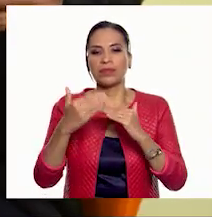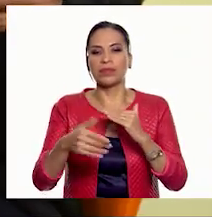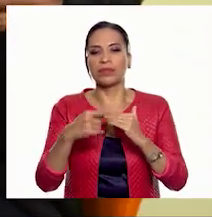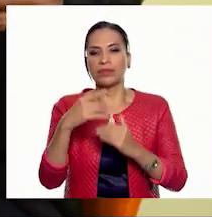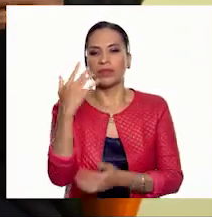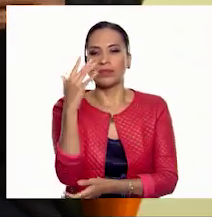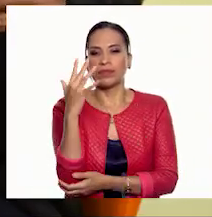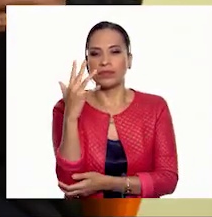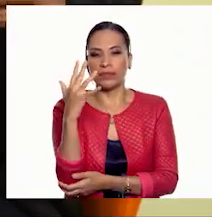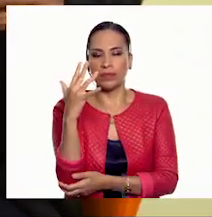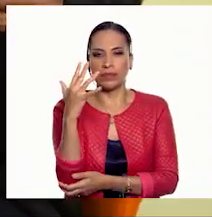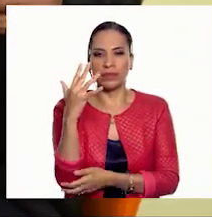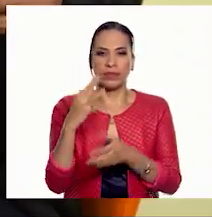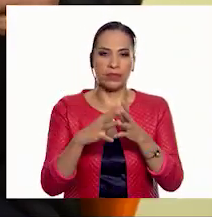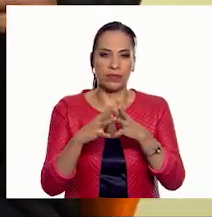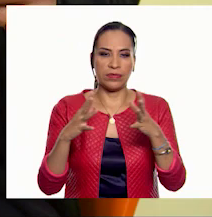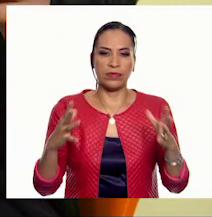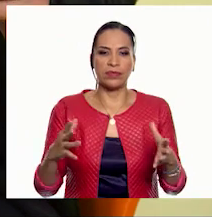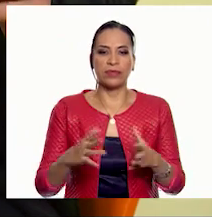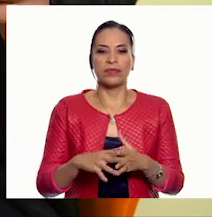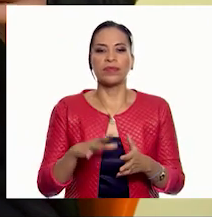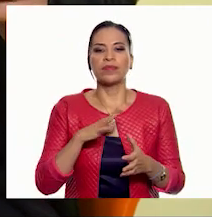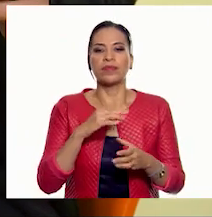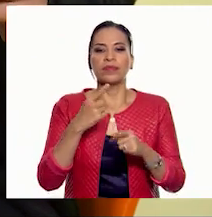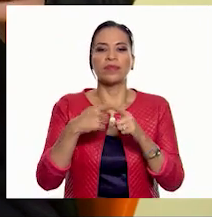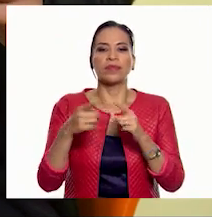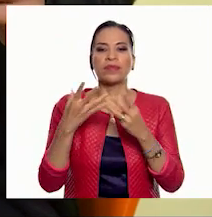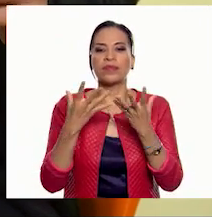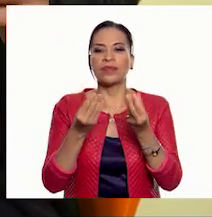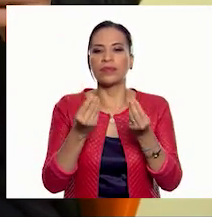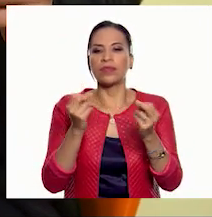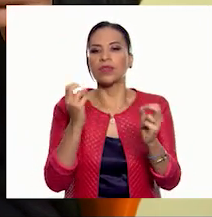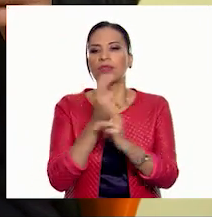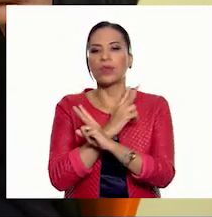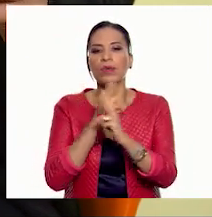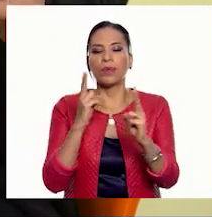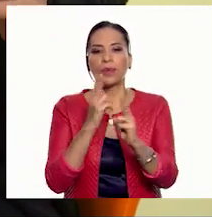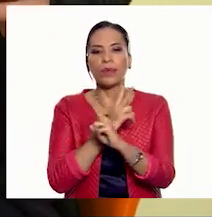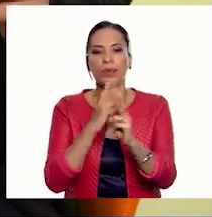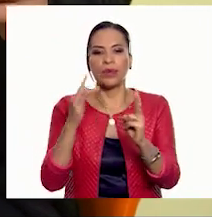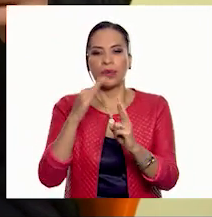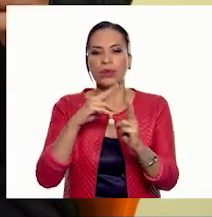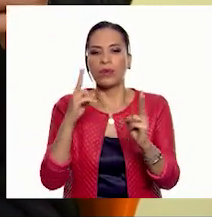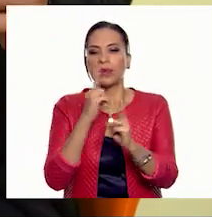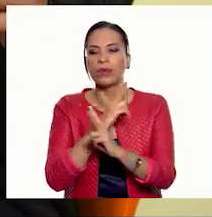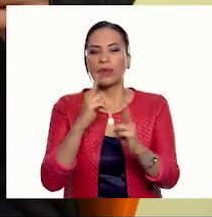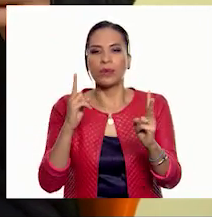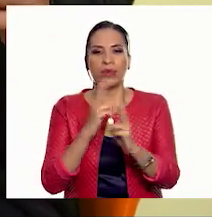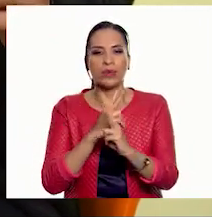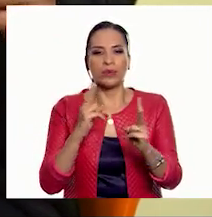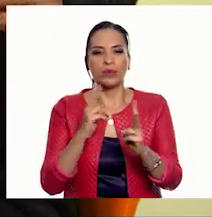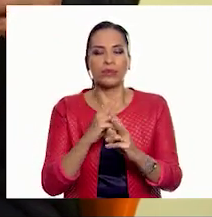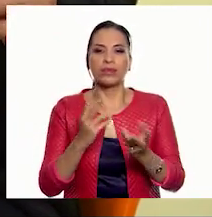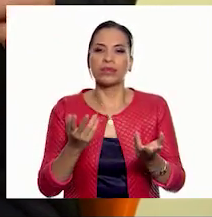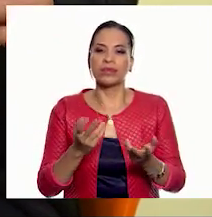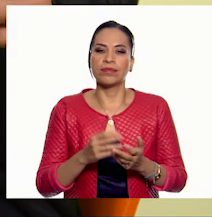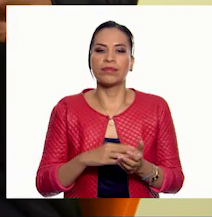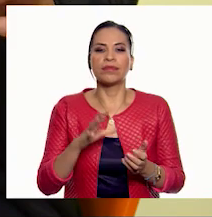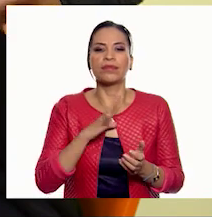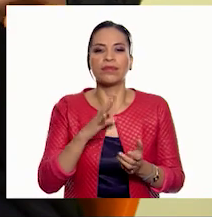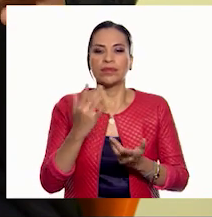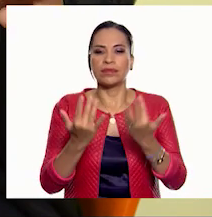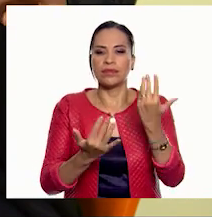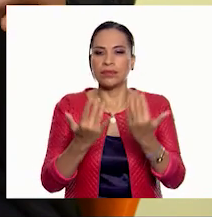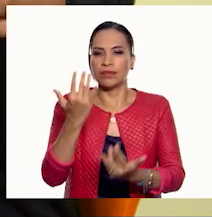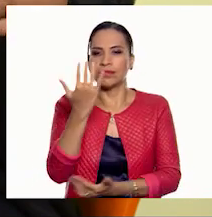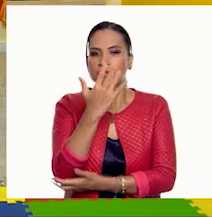hay un árbol enorme. Y está haciendo mucho viento. Todo eso azul es viento. Y, híjole, ya hay un